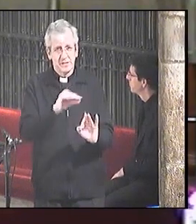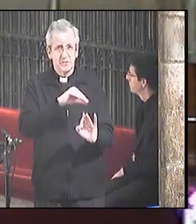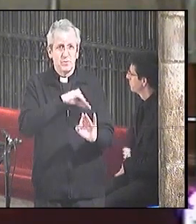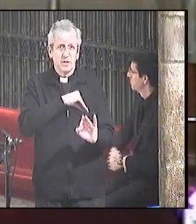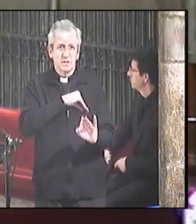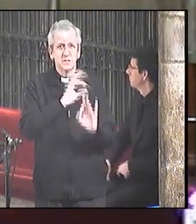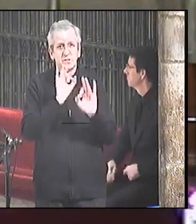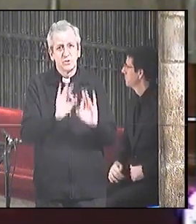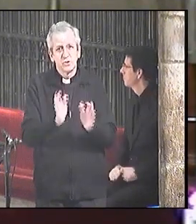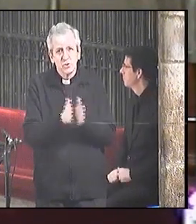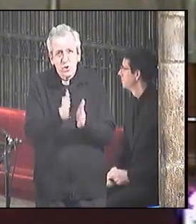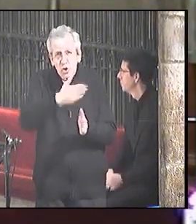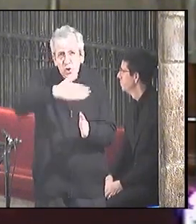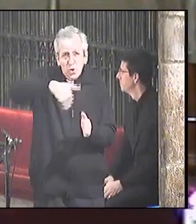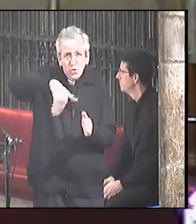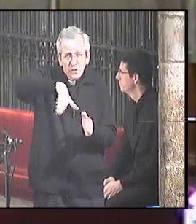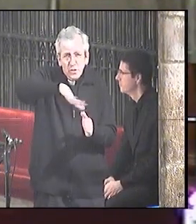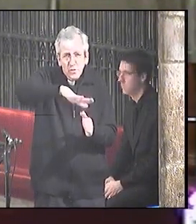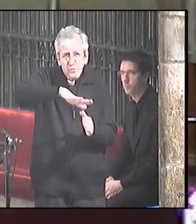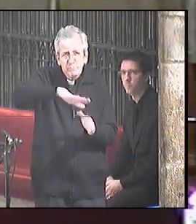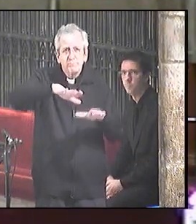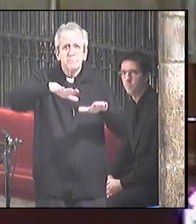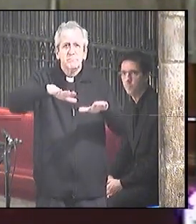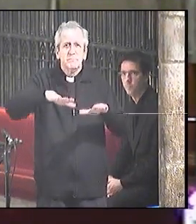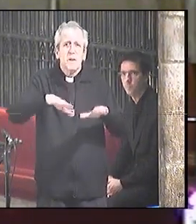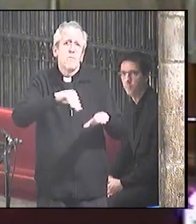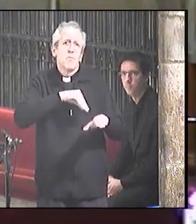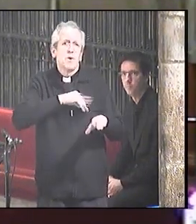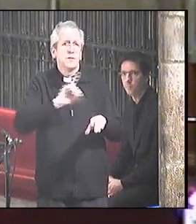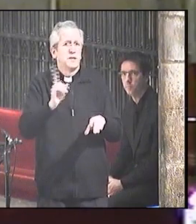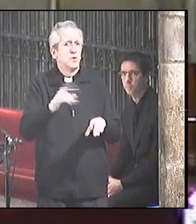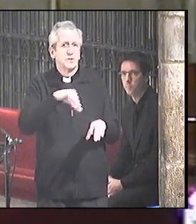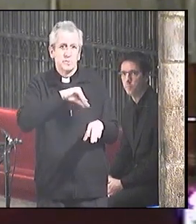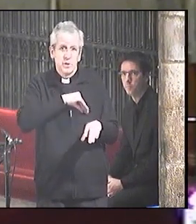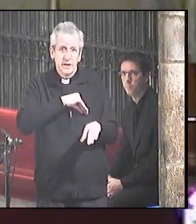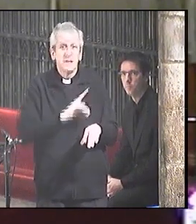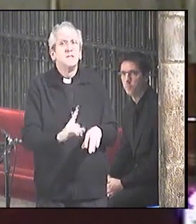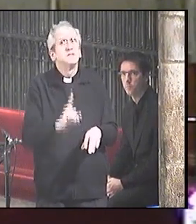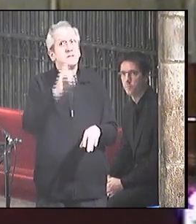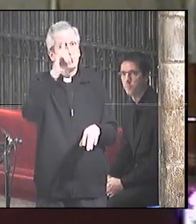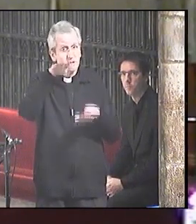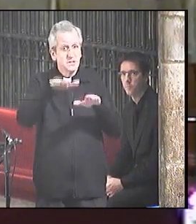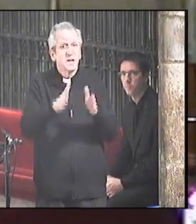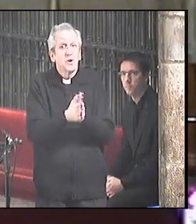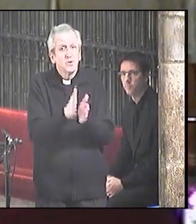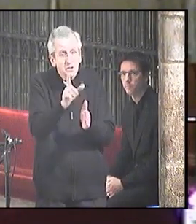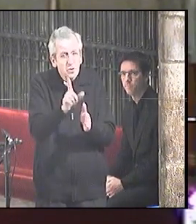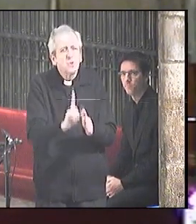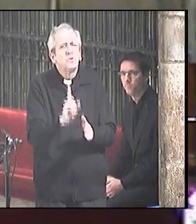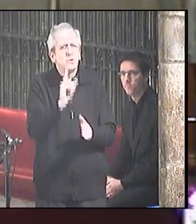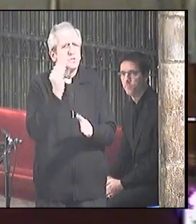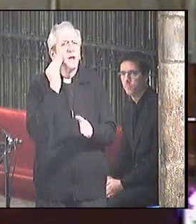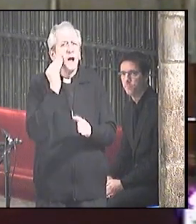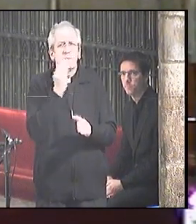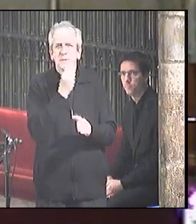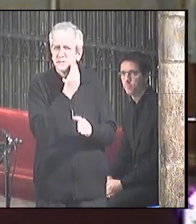contigo. Qué bonito, qué bonito. Dios besó al pecador en la mejilla. Ha besado a tus hermanos